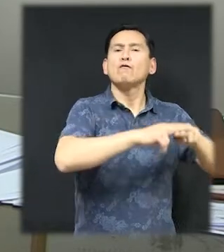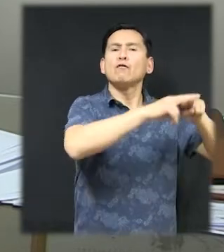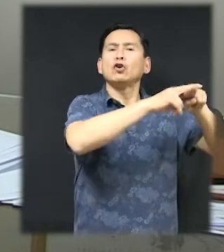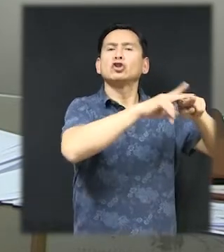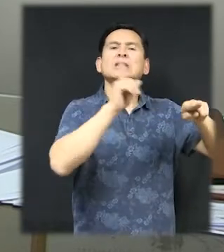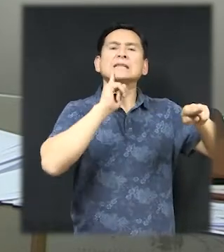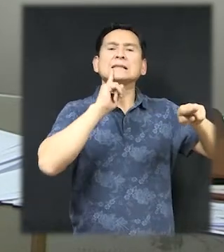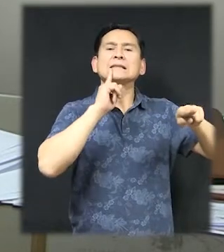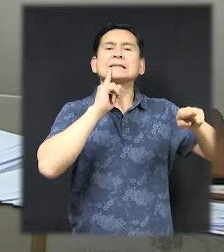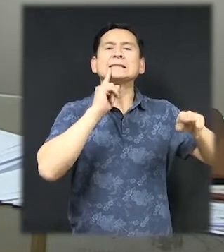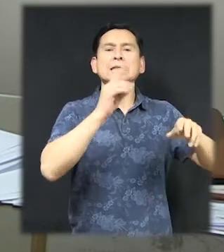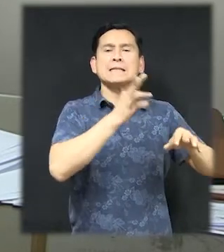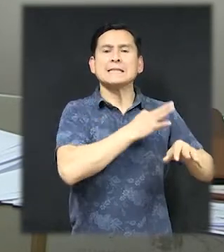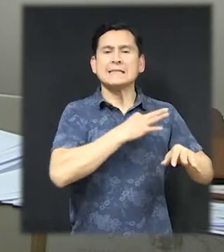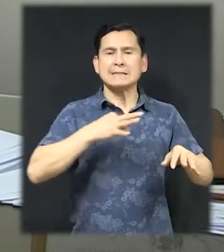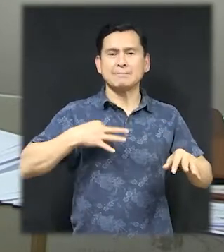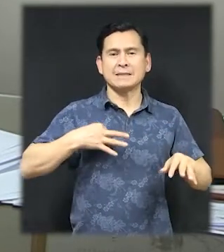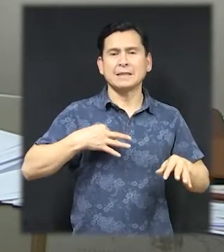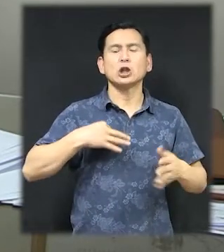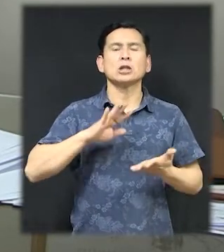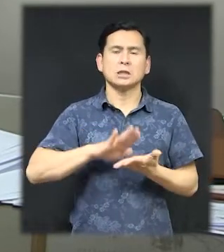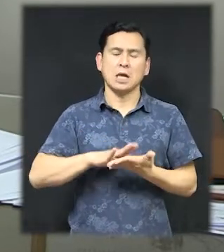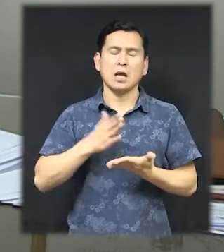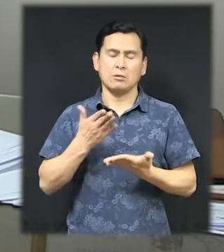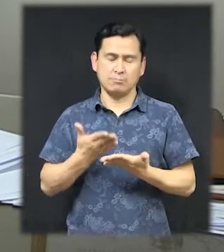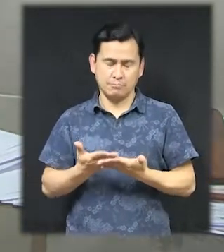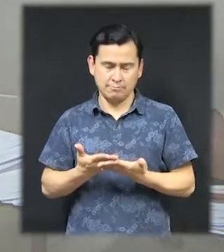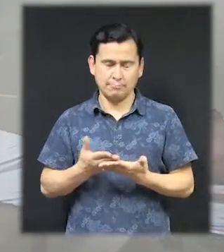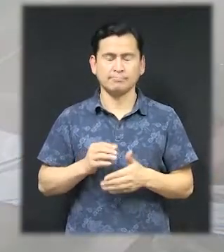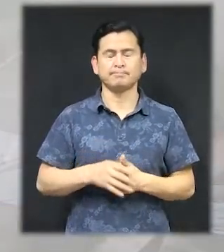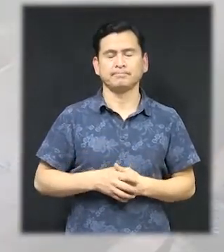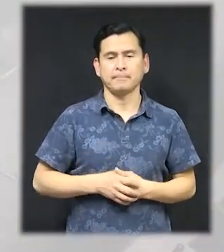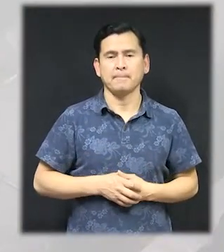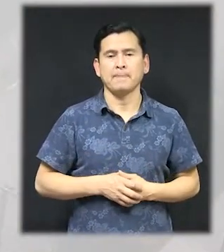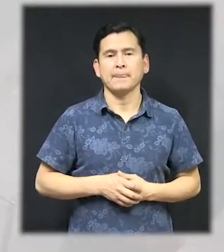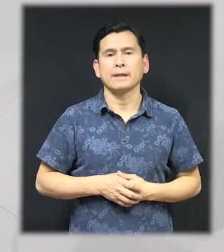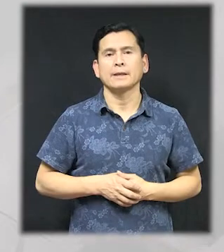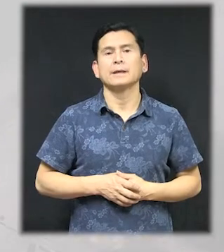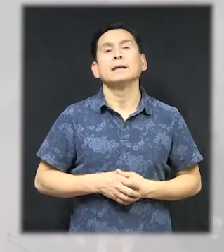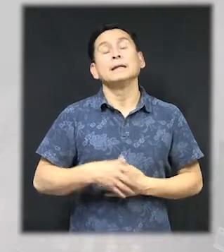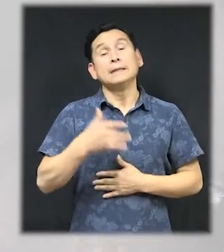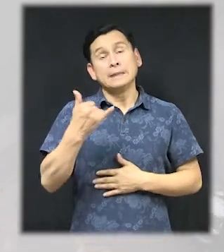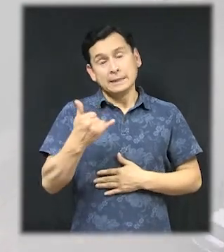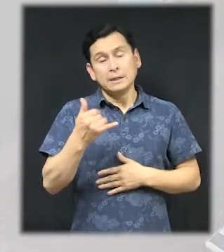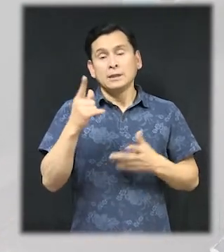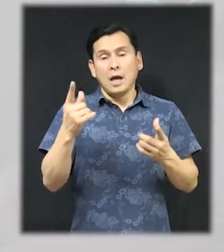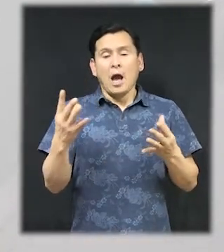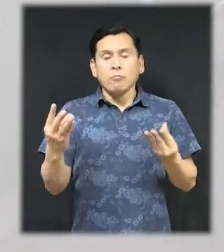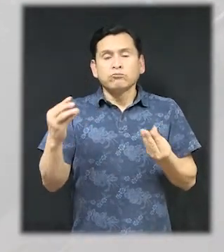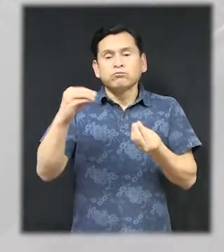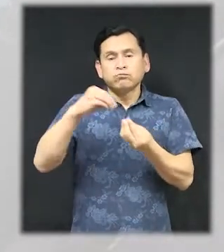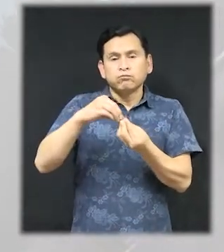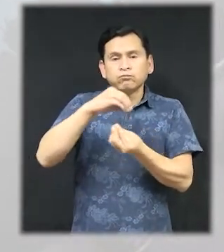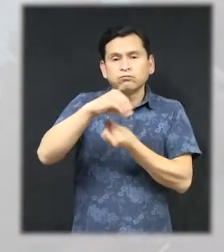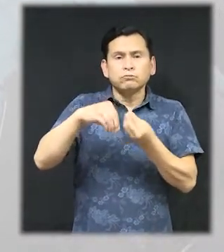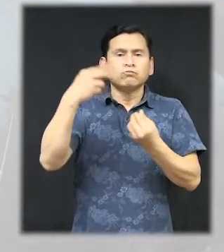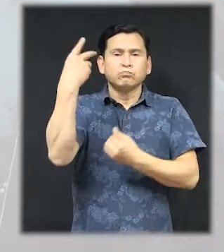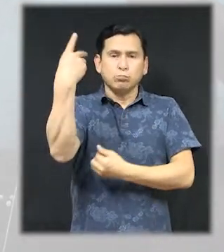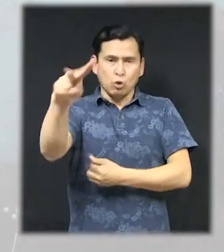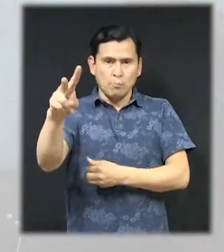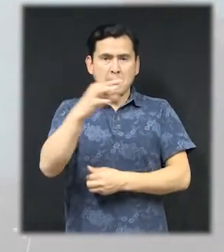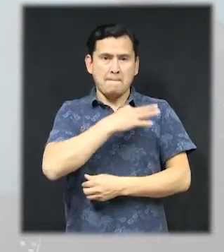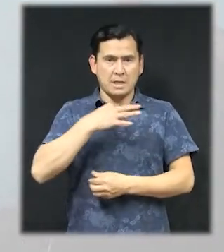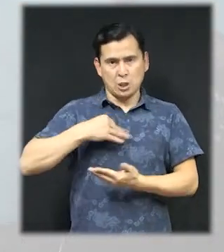la Subsecretaría de Redes a través de la Unidad de Gestión Centralizada de Camas, y esa es una coordinación propia del Ministerio de